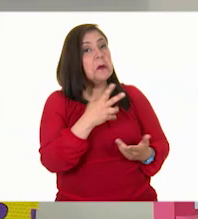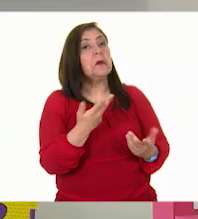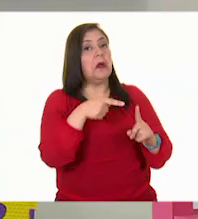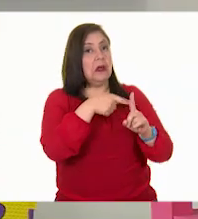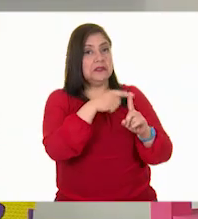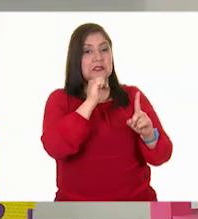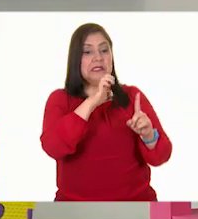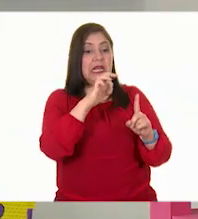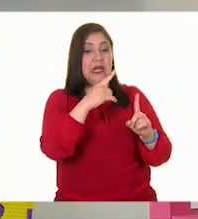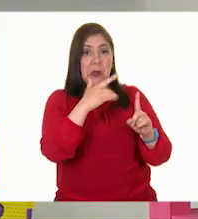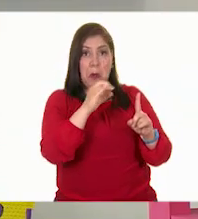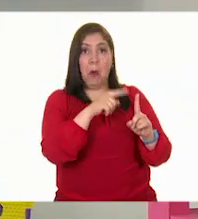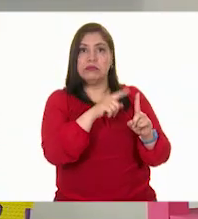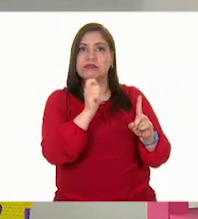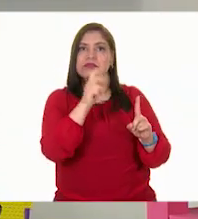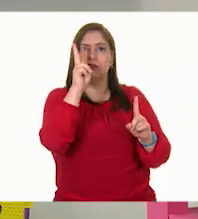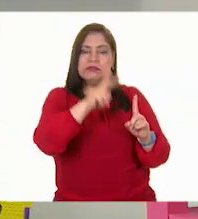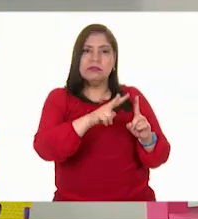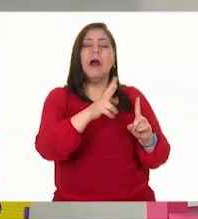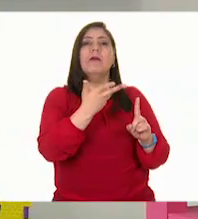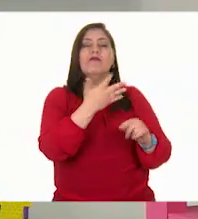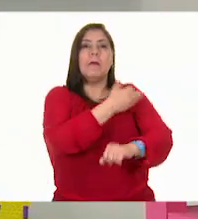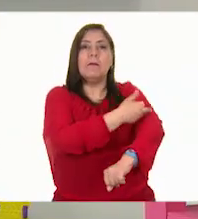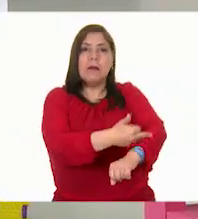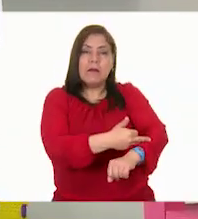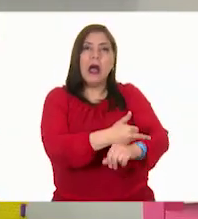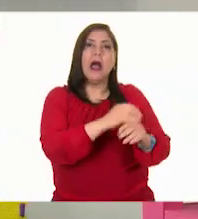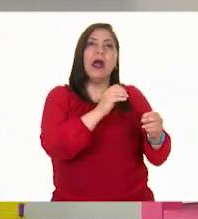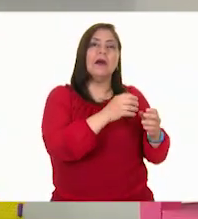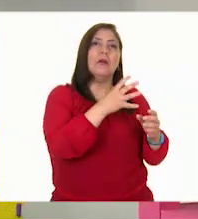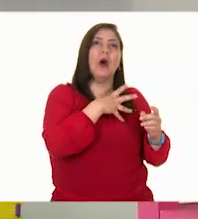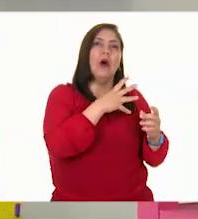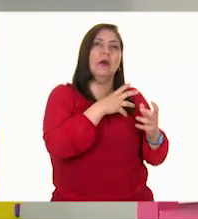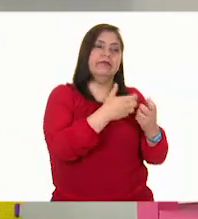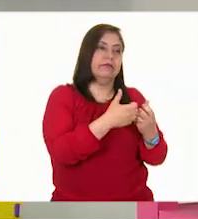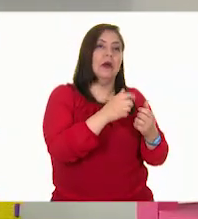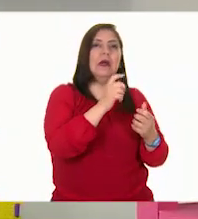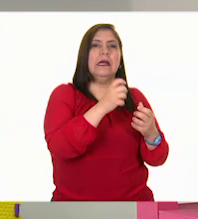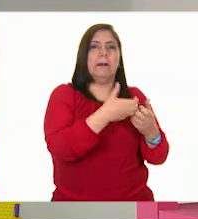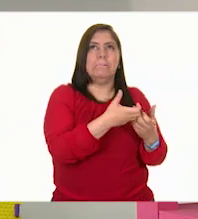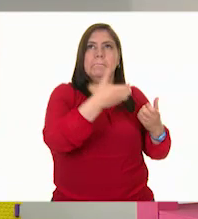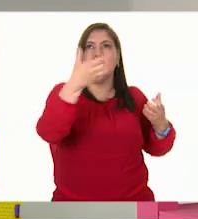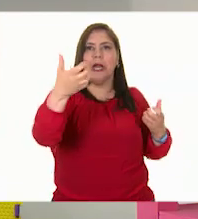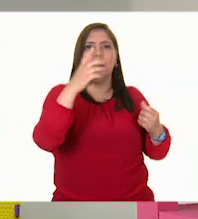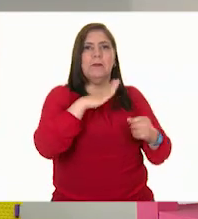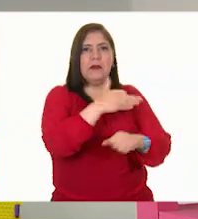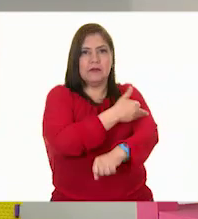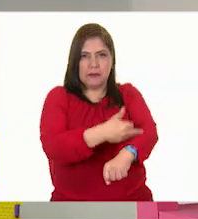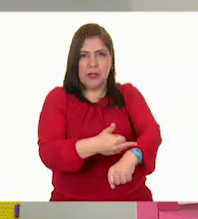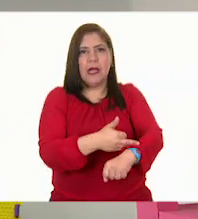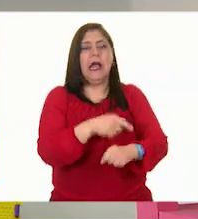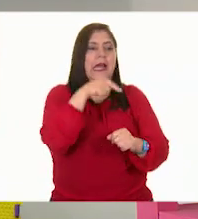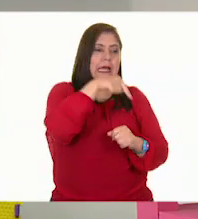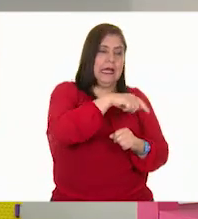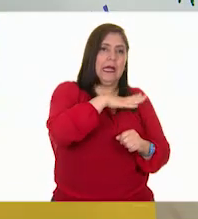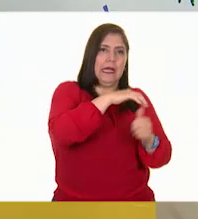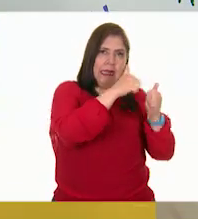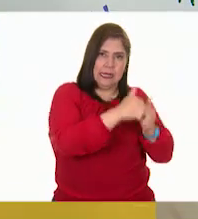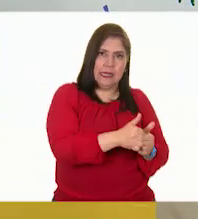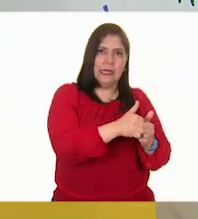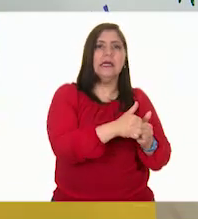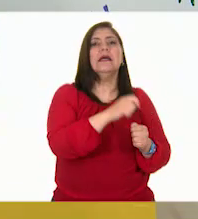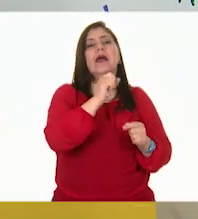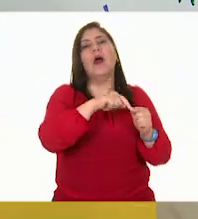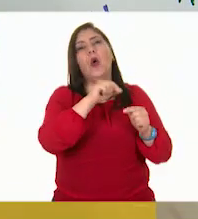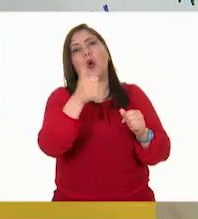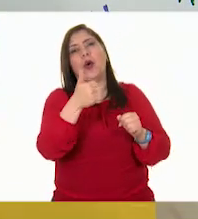familia tuvo que irse para allá, pero hay parte de su familia que no, que se quedó en San Quintín. ¿Verdad? Esa es una diferencia de los otros dos